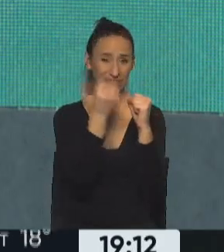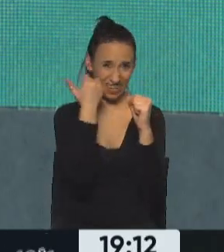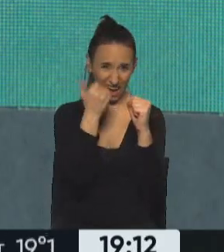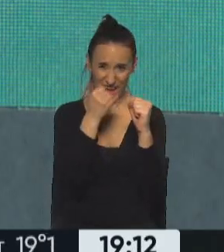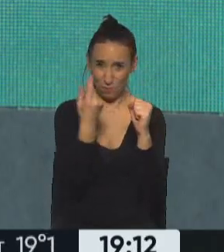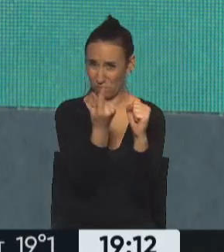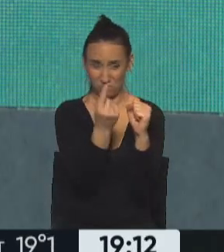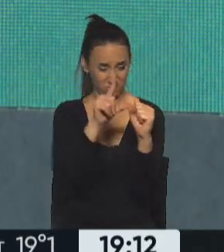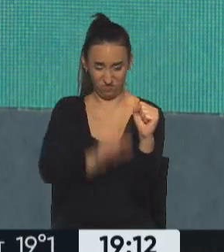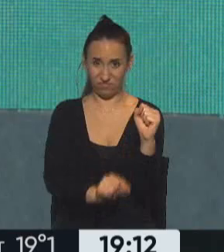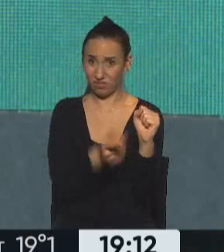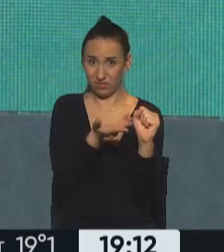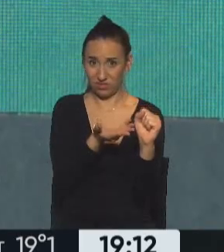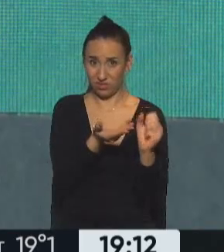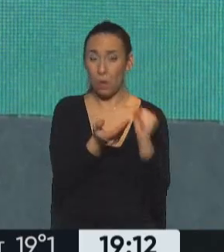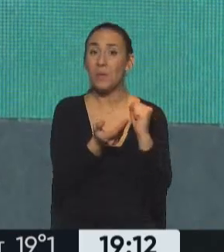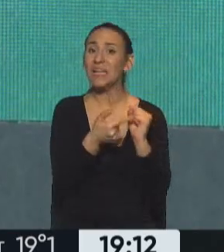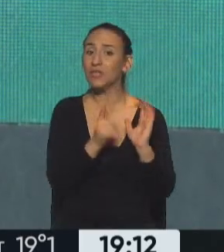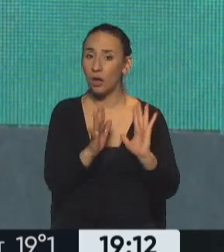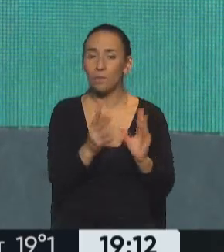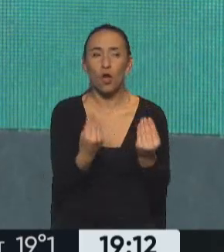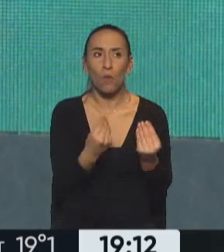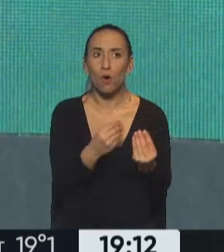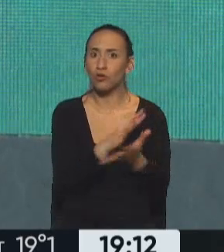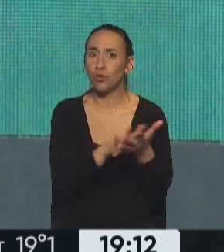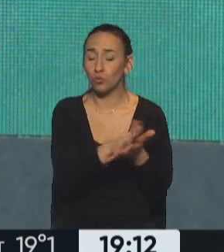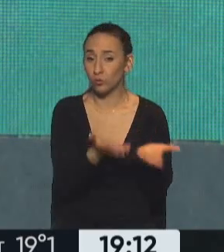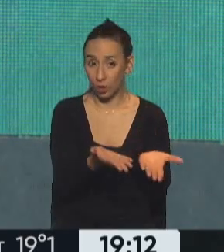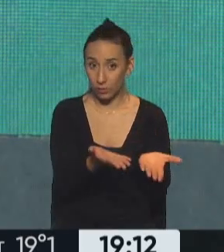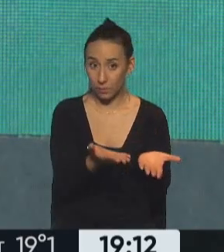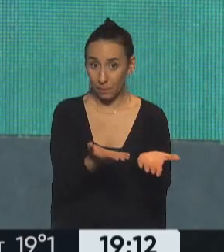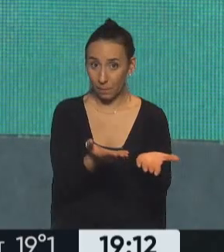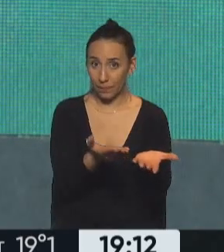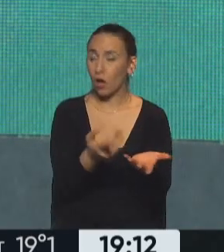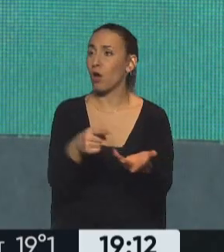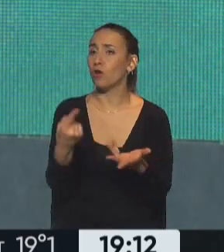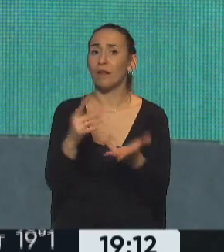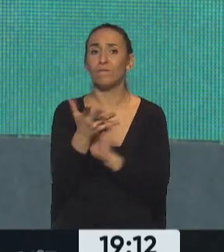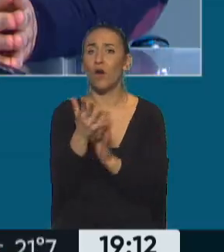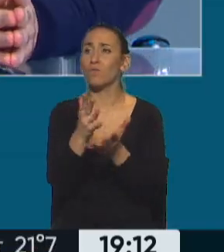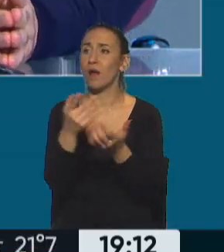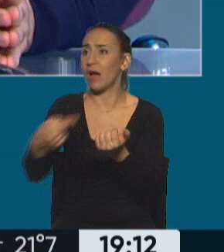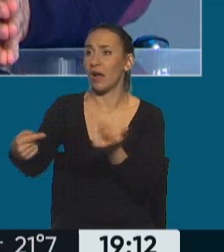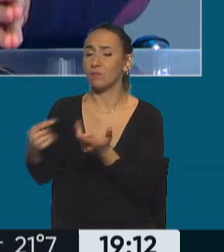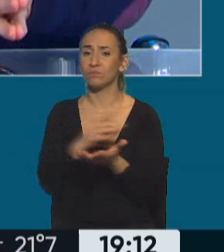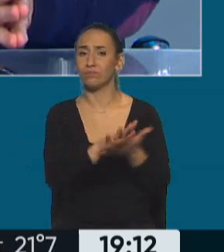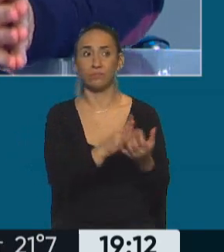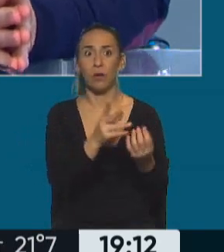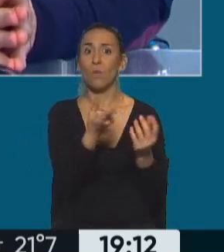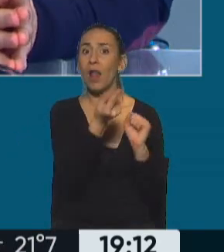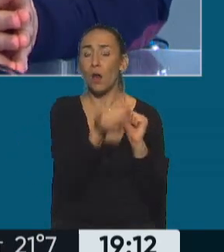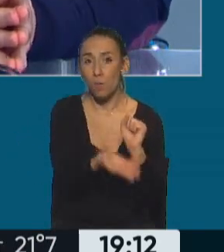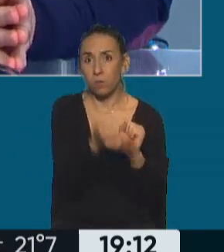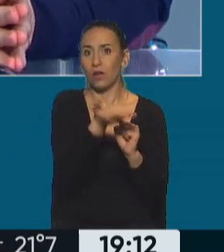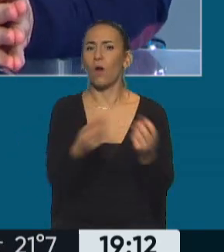está devaluado. ¿Cómo corregís una moneda devaluada con otras variables? Bueno, yo creo que lo primero que